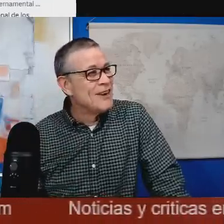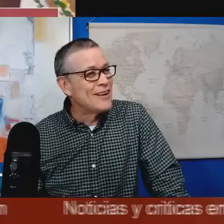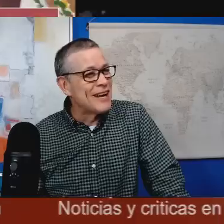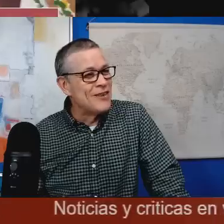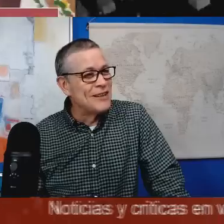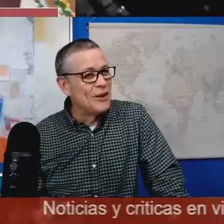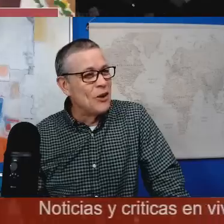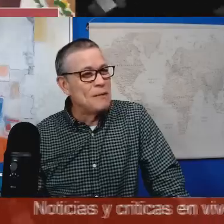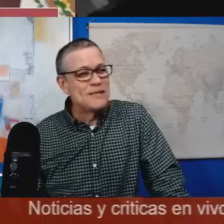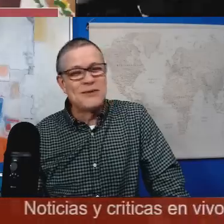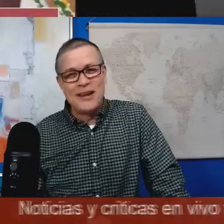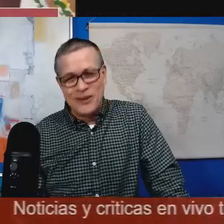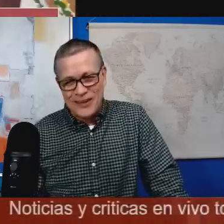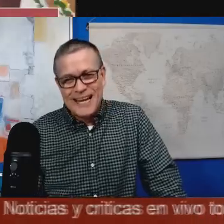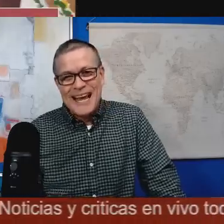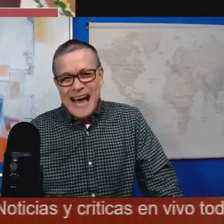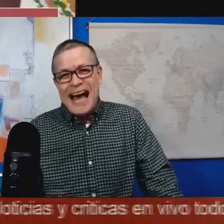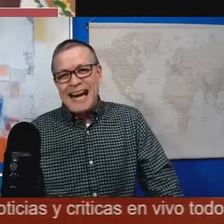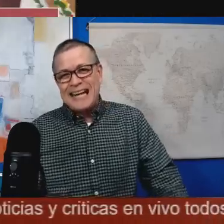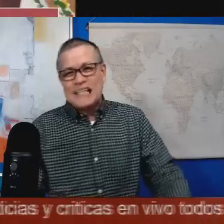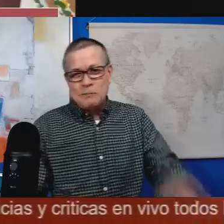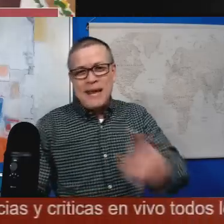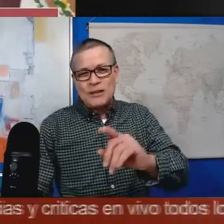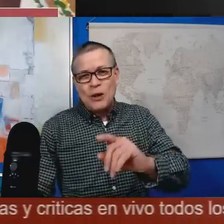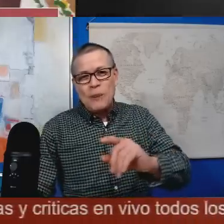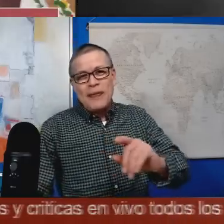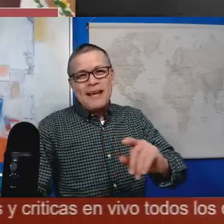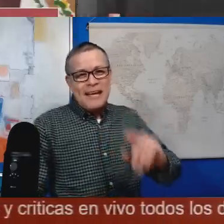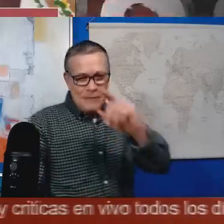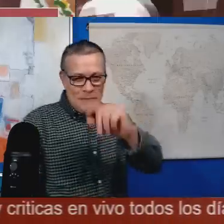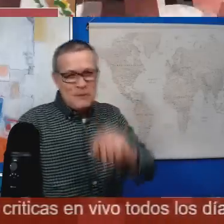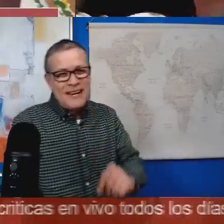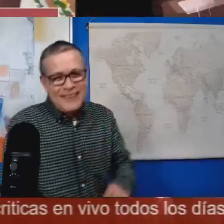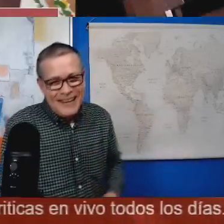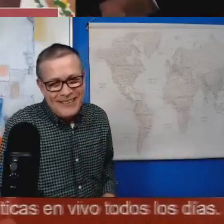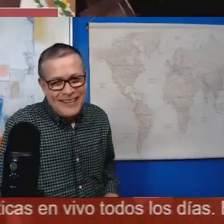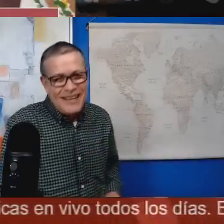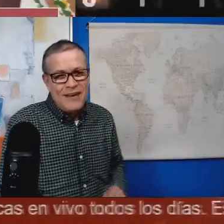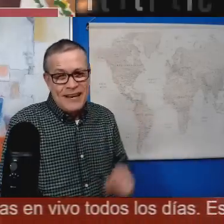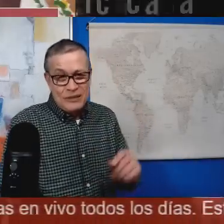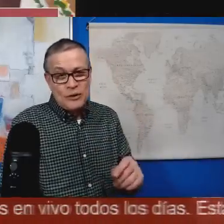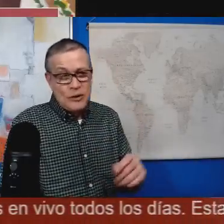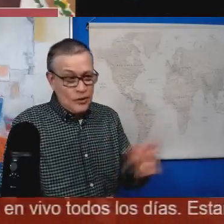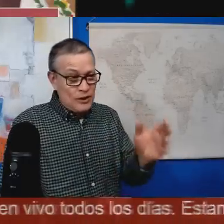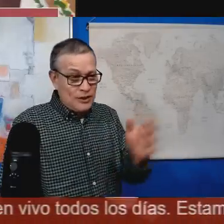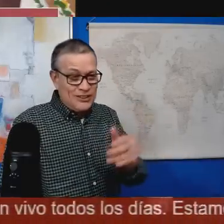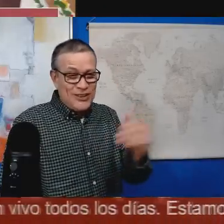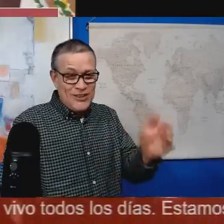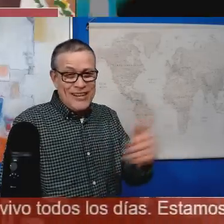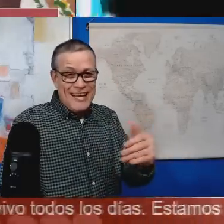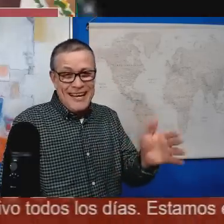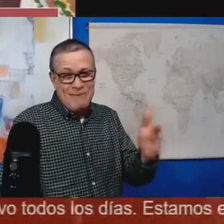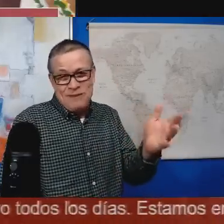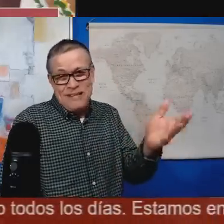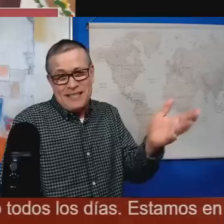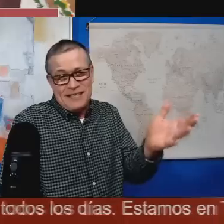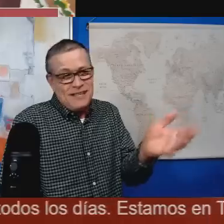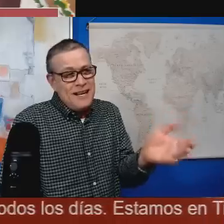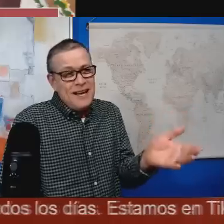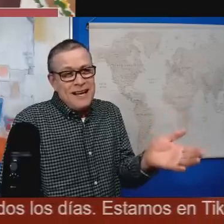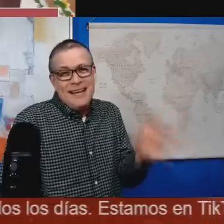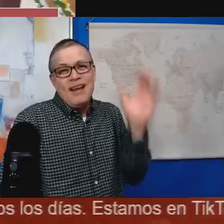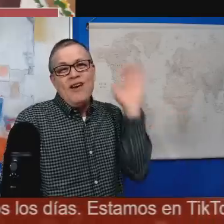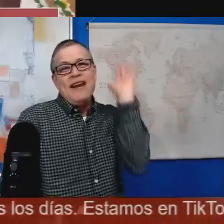Eso fue lo que comentó López Obrador al respecto. Y vamos a ver el video en turno, ¿no? Donde,